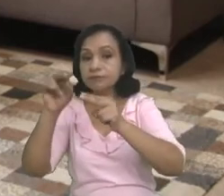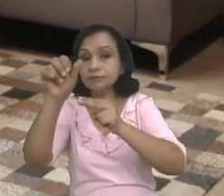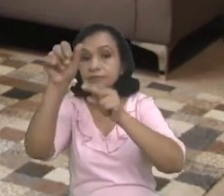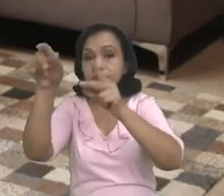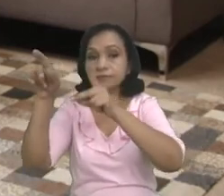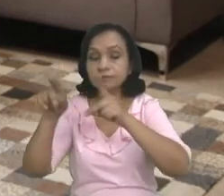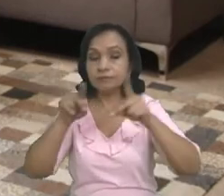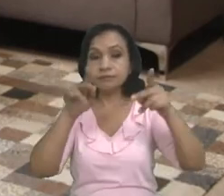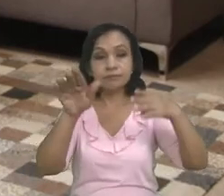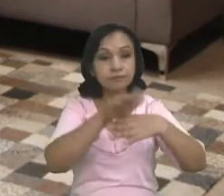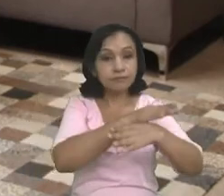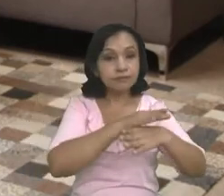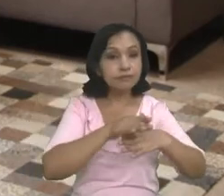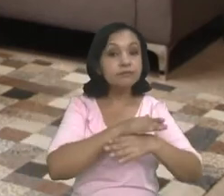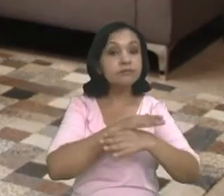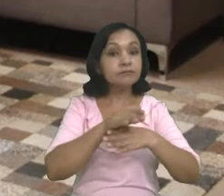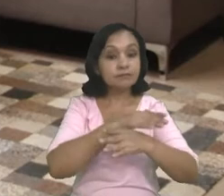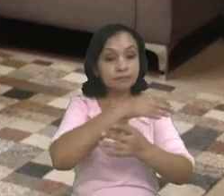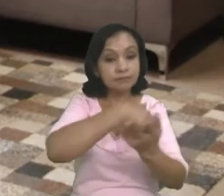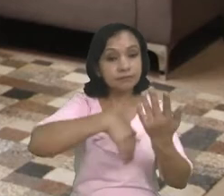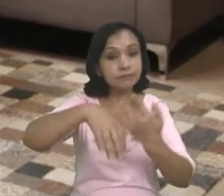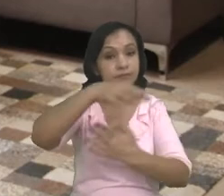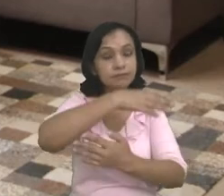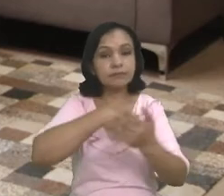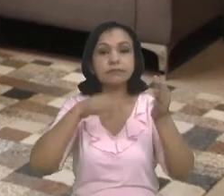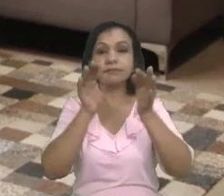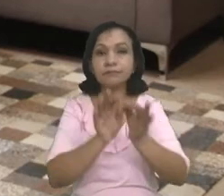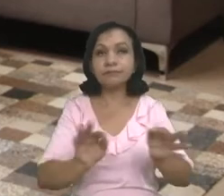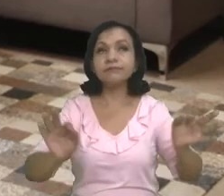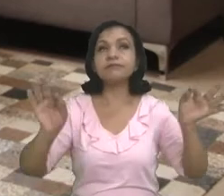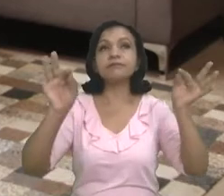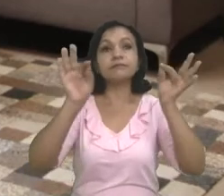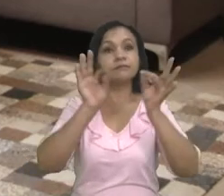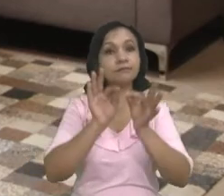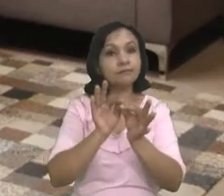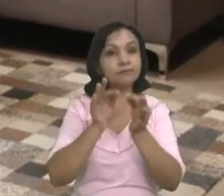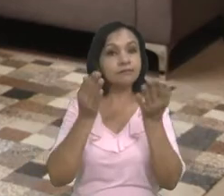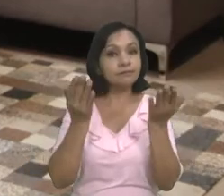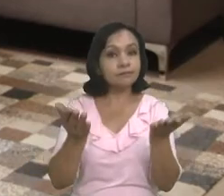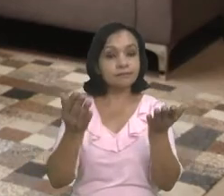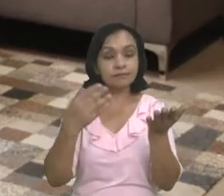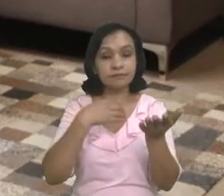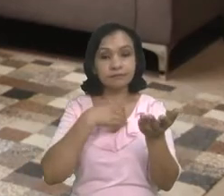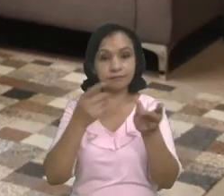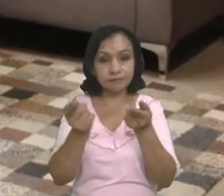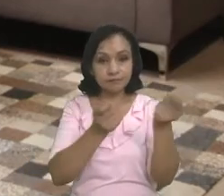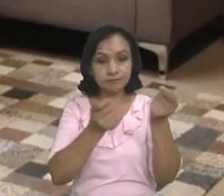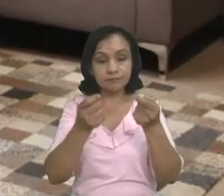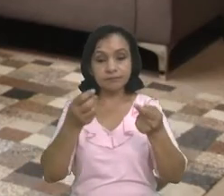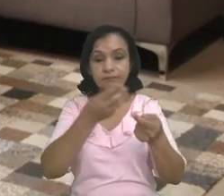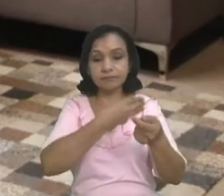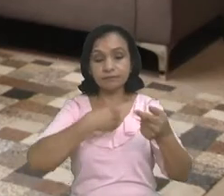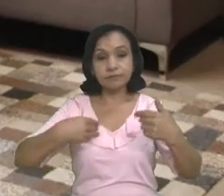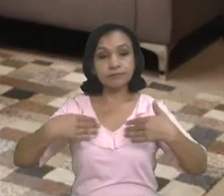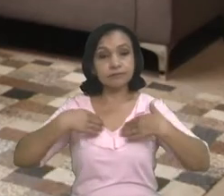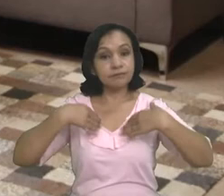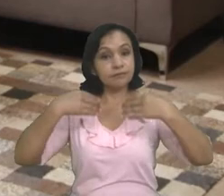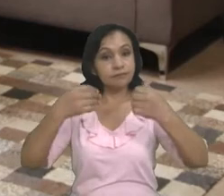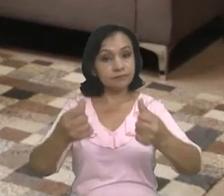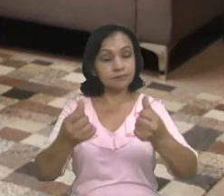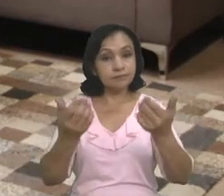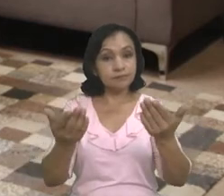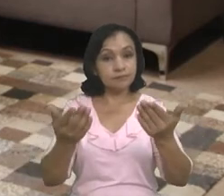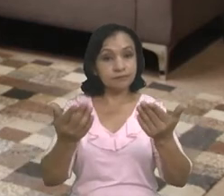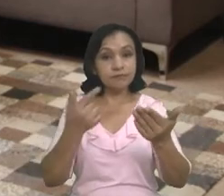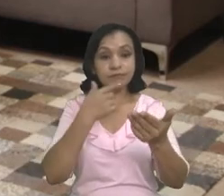etcétera entonces esa relación es bien importante porque nosotros como rectores de la salud e